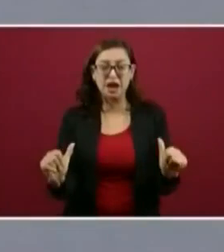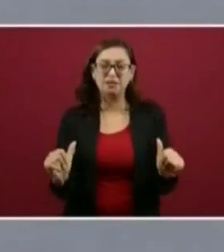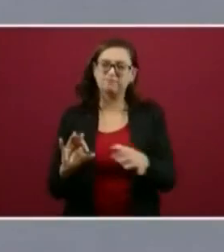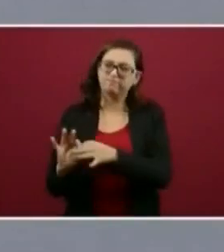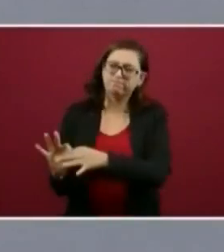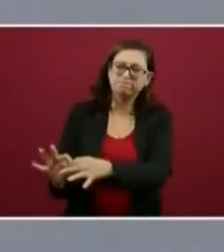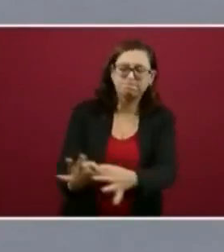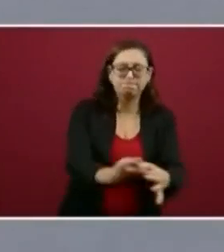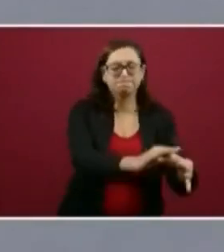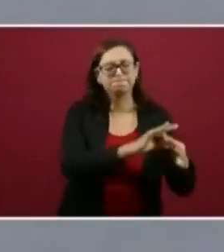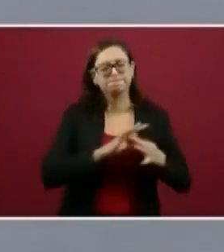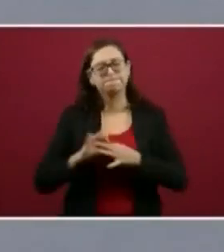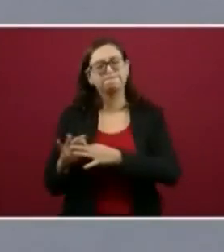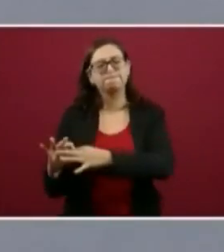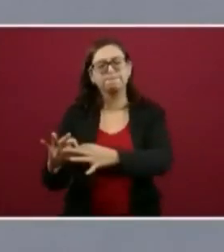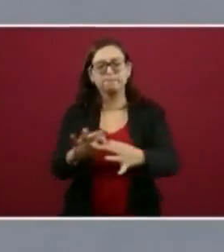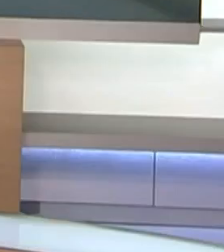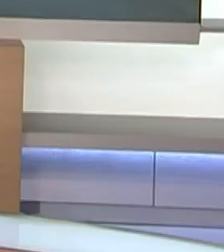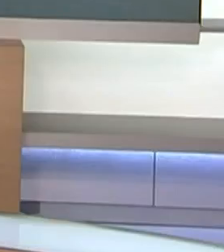fraterna.